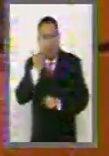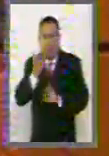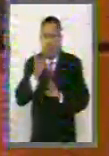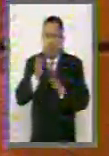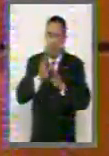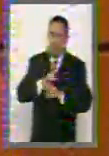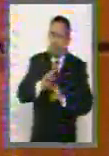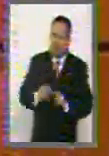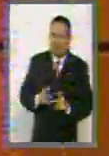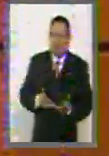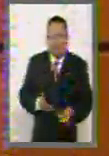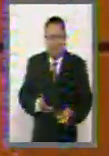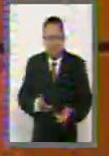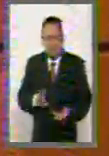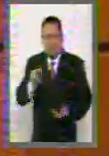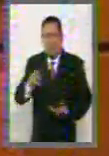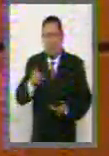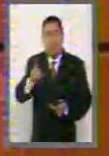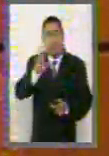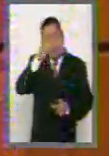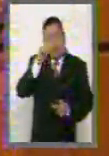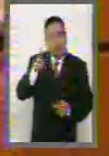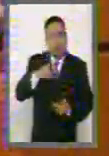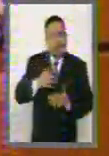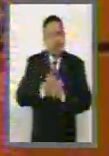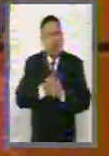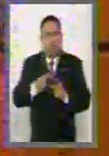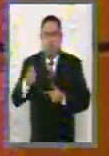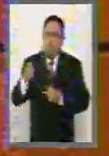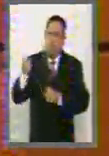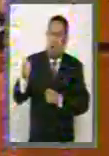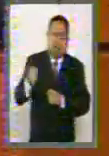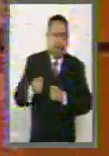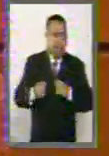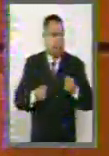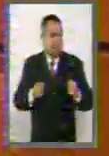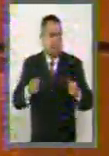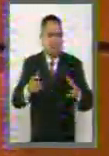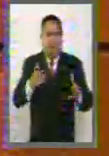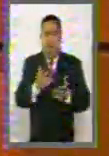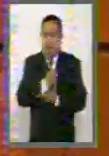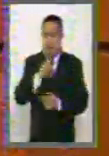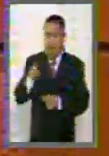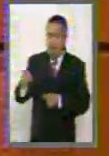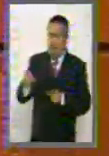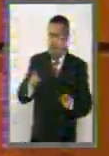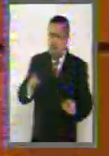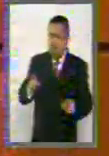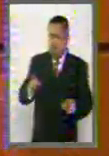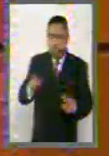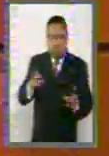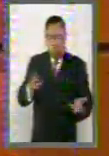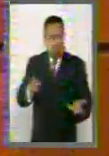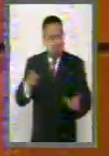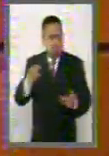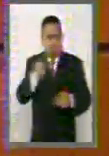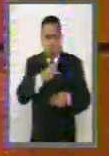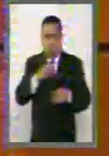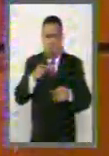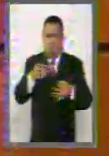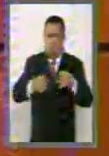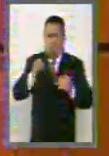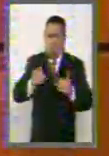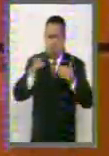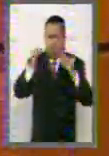piensa que pueden salir ganando dos fuerzas políticas, cada uno con su ministro.